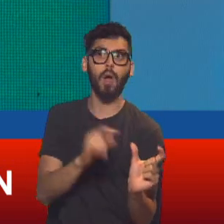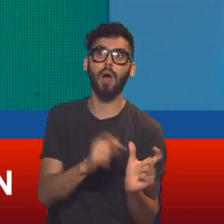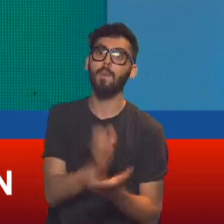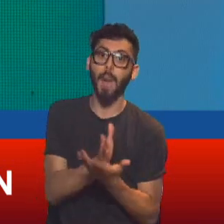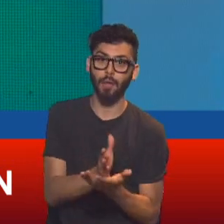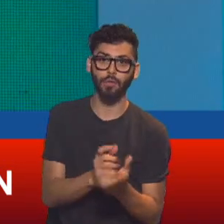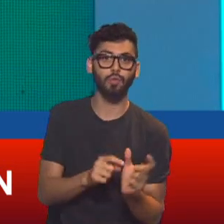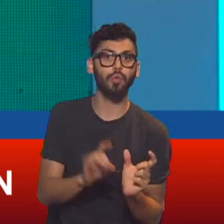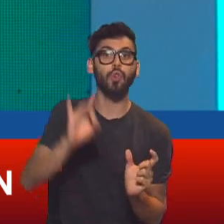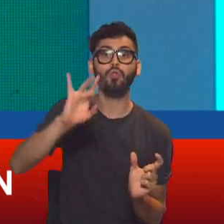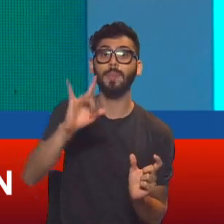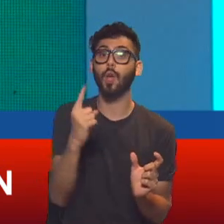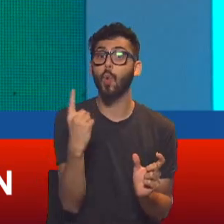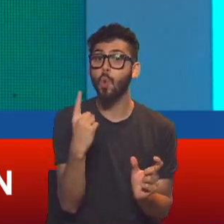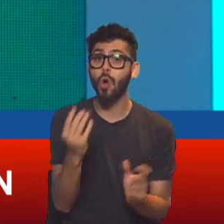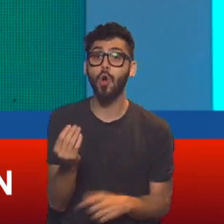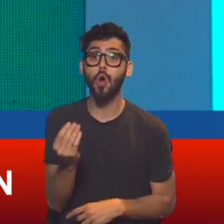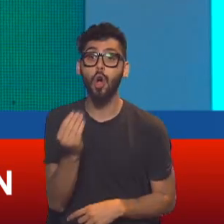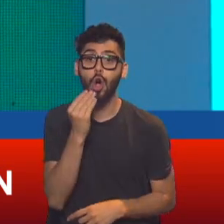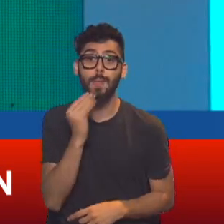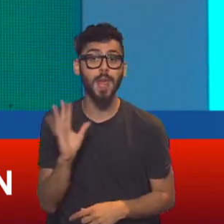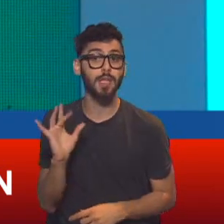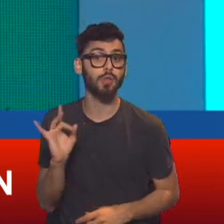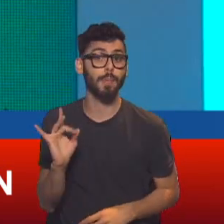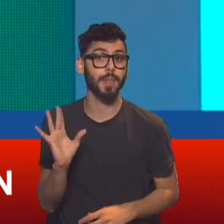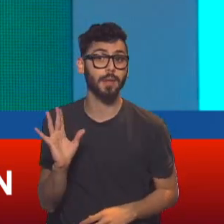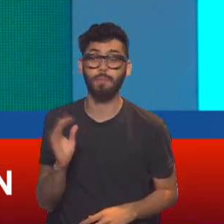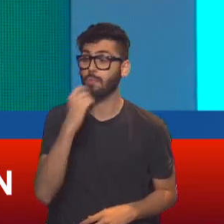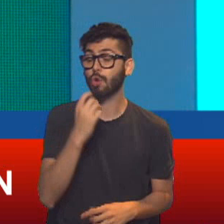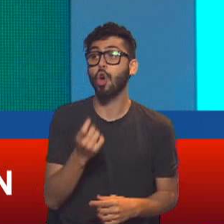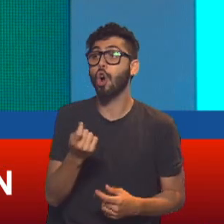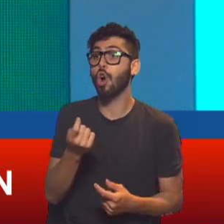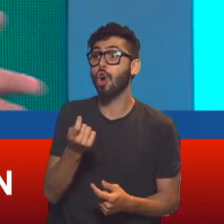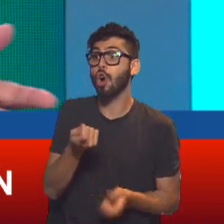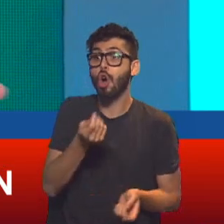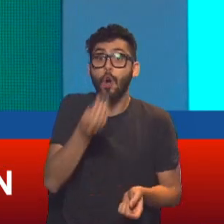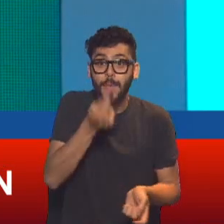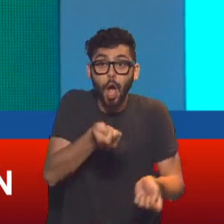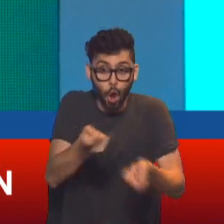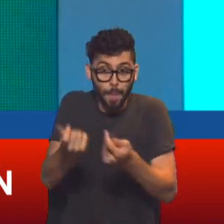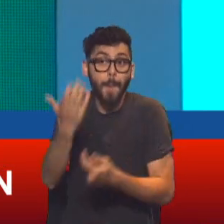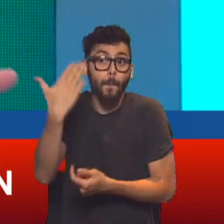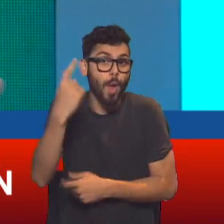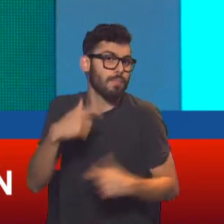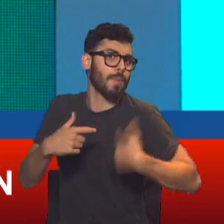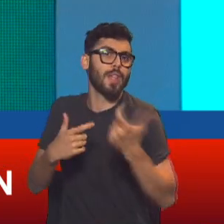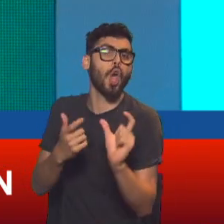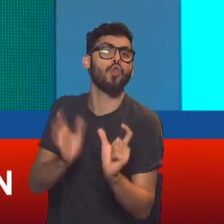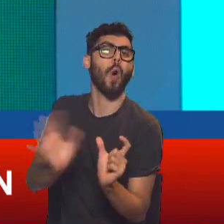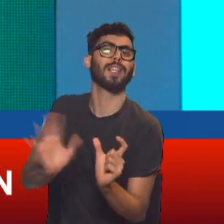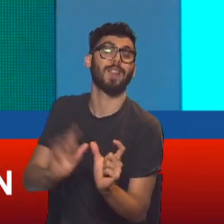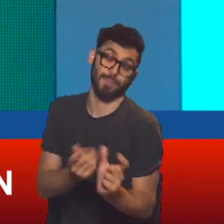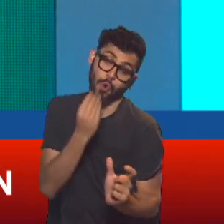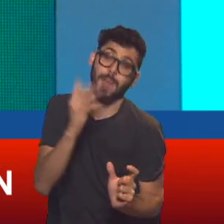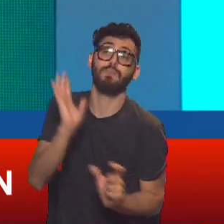rubro alimentos. Es decir, una persona puede ir a comprar alimentos sin tener ese pase, porque es indispensable